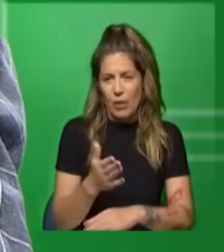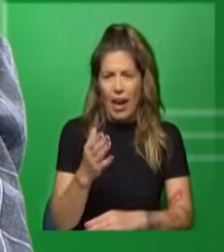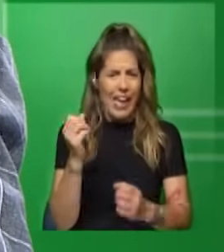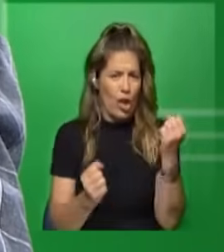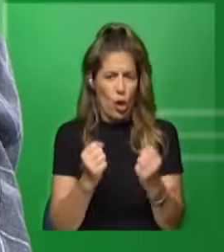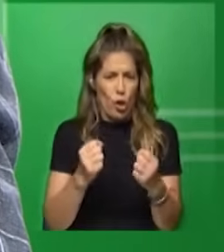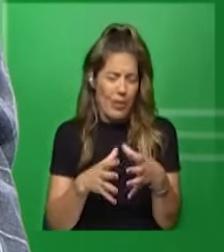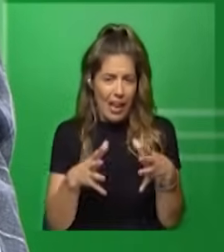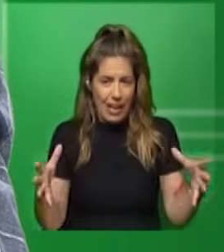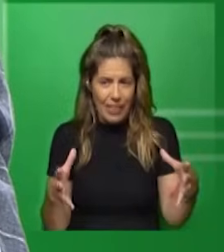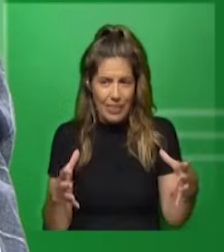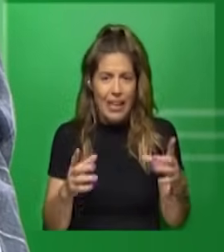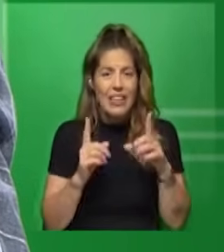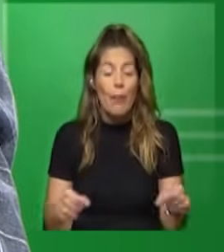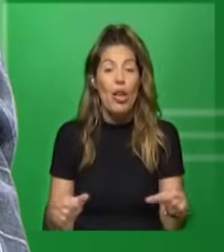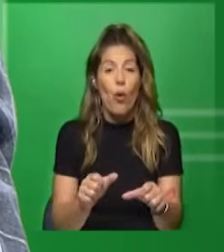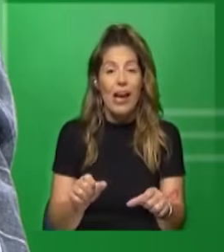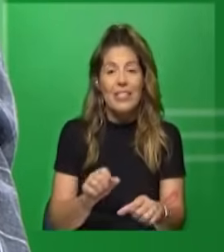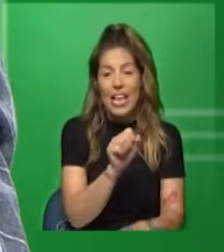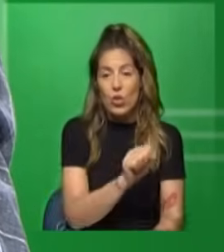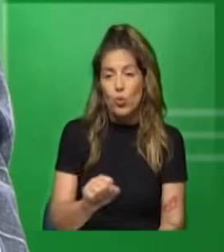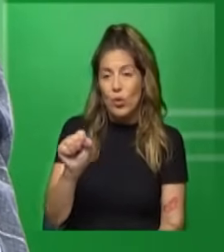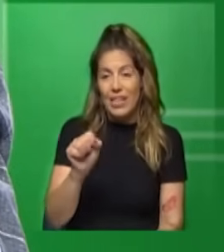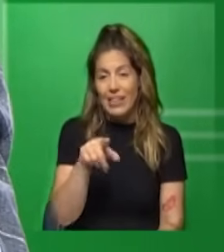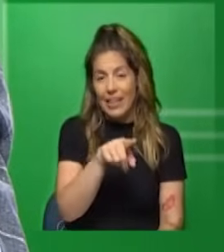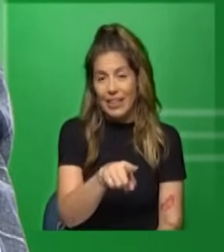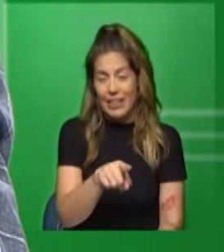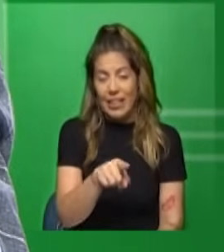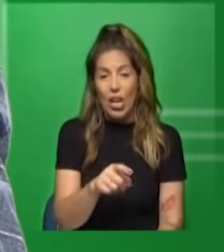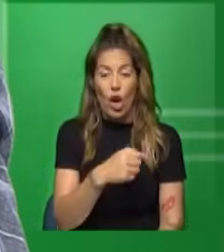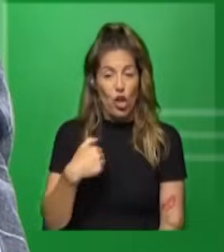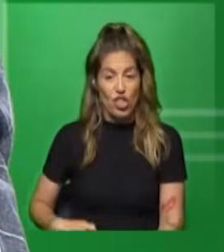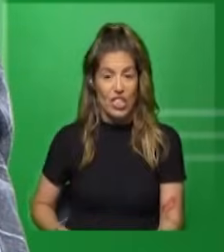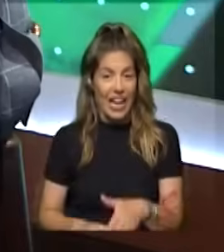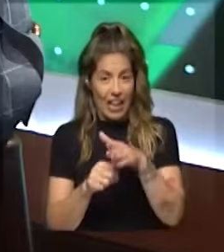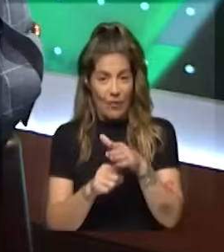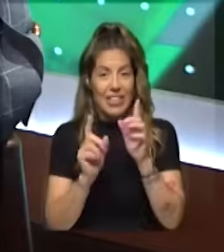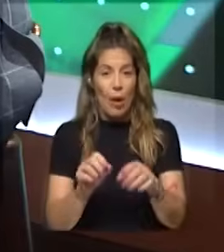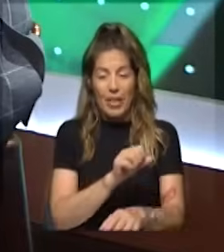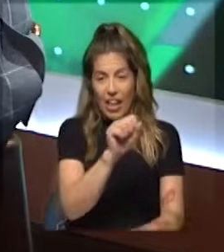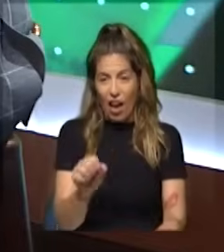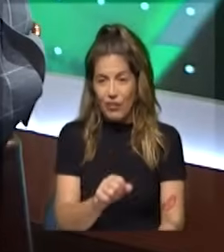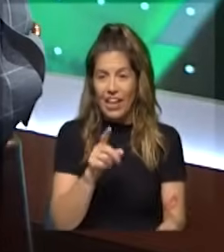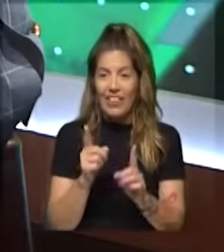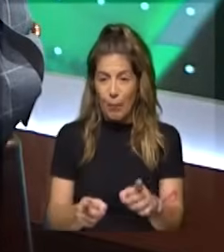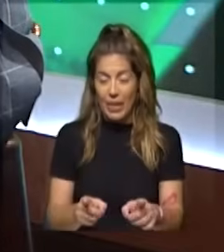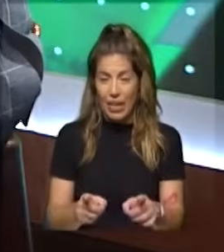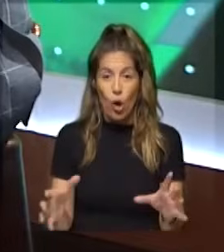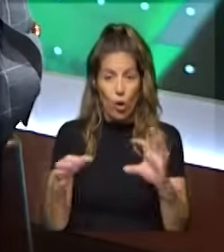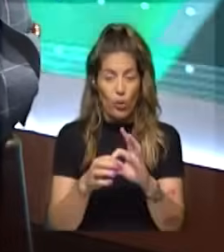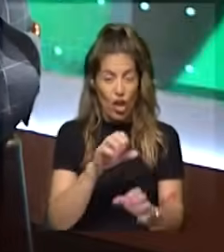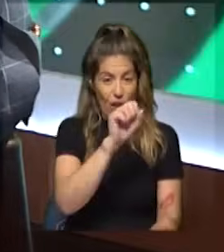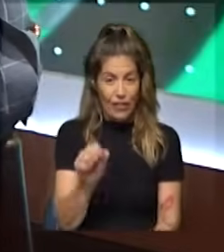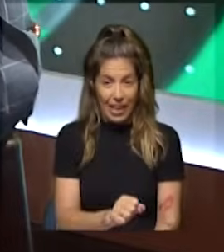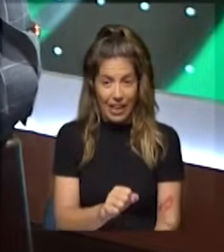humanos. Lo hace el sudeste asiático con China a la cabeza, lo está haciendo África, con la Unión Africana, lo tratamos en un programa. América